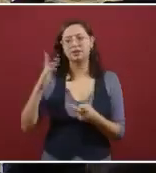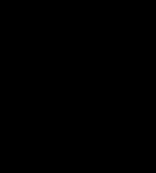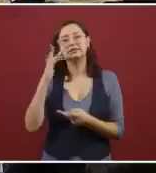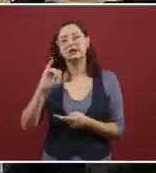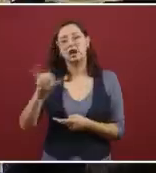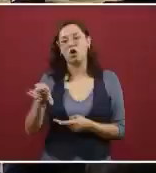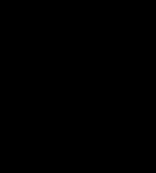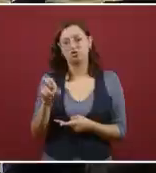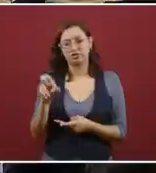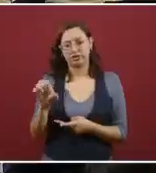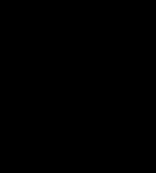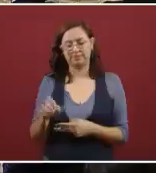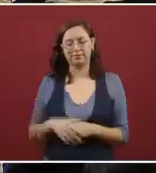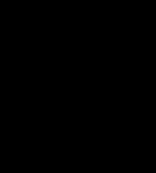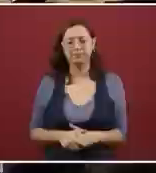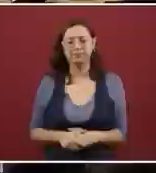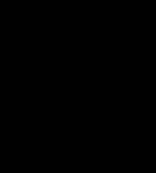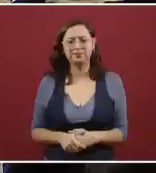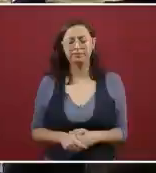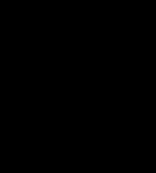Sigue, por favor.